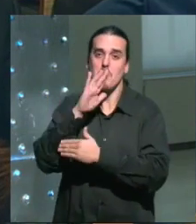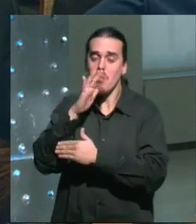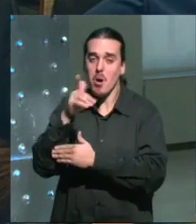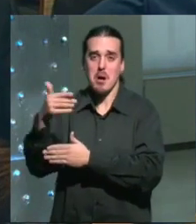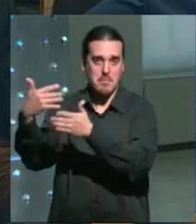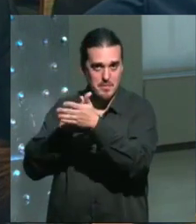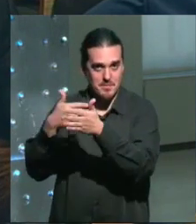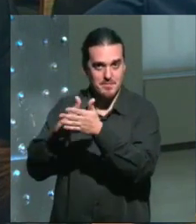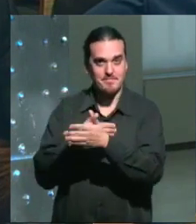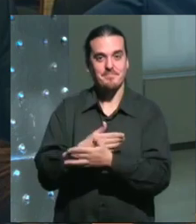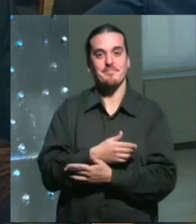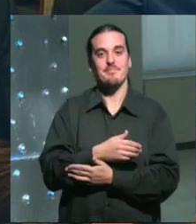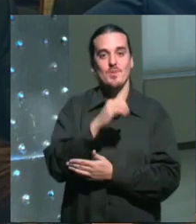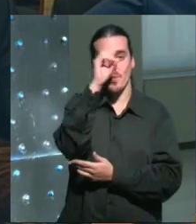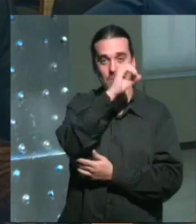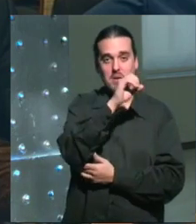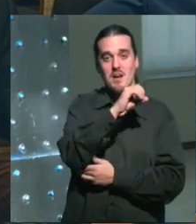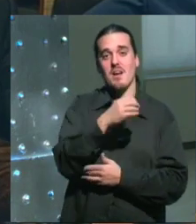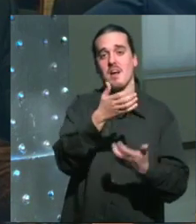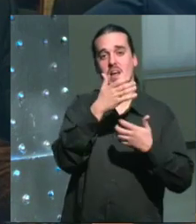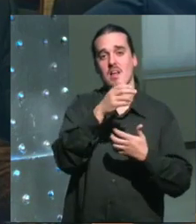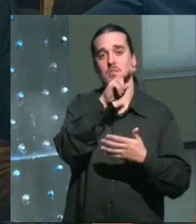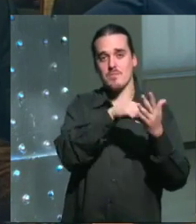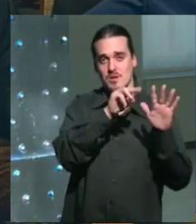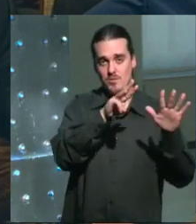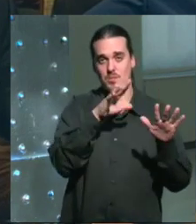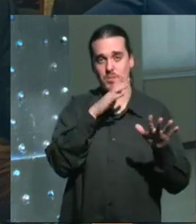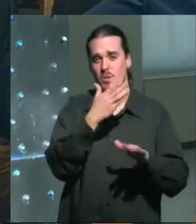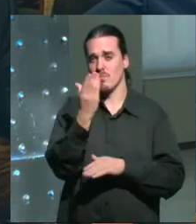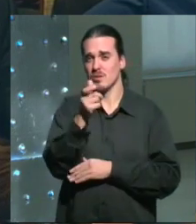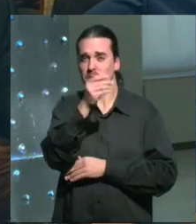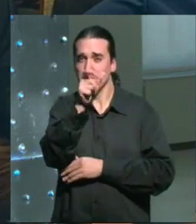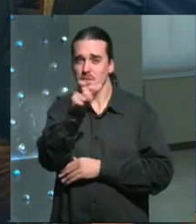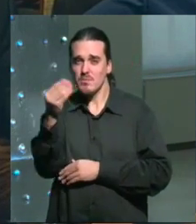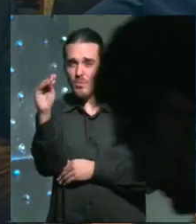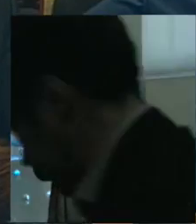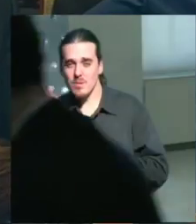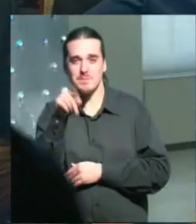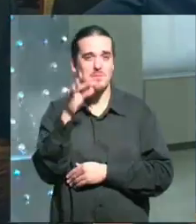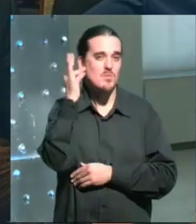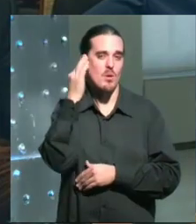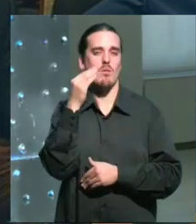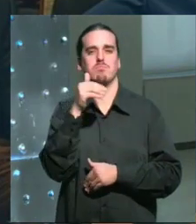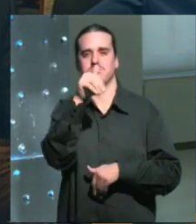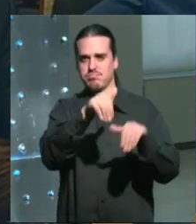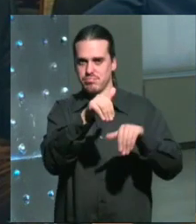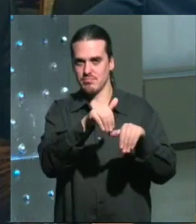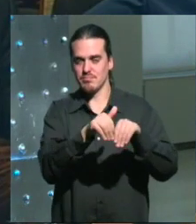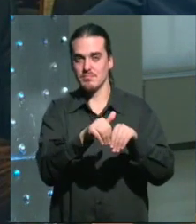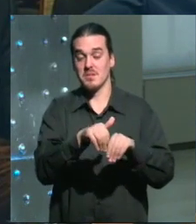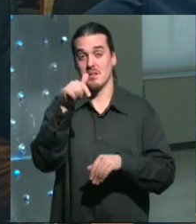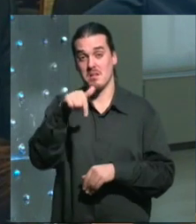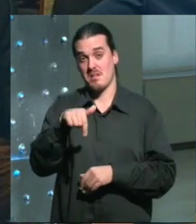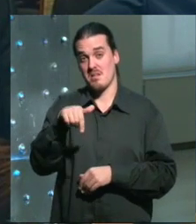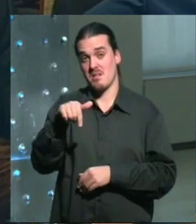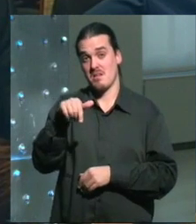en el 2008 porque lo votó masivamente los jóvenes y las mujeres. En estas elecciones en el 2013 los